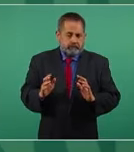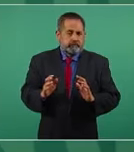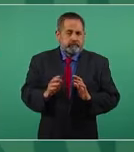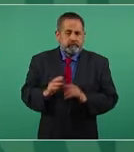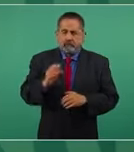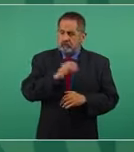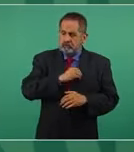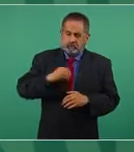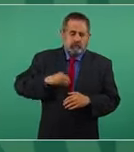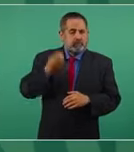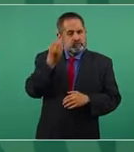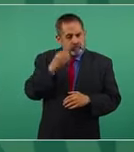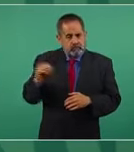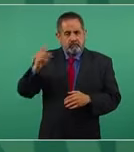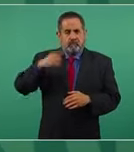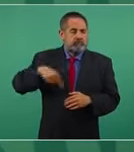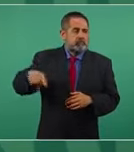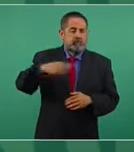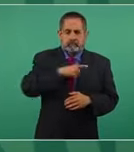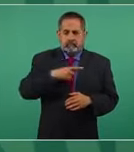la obligación